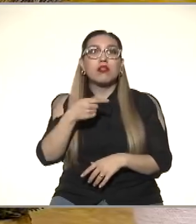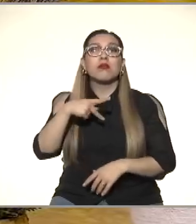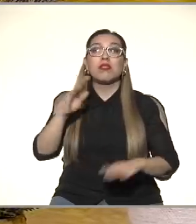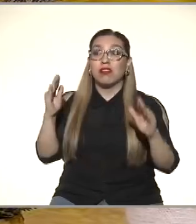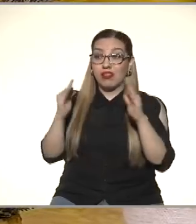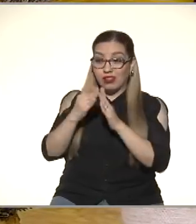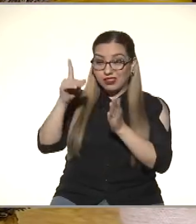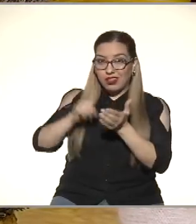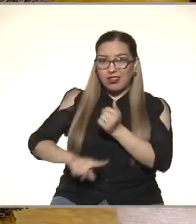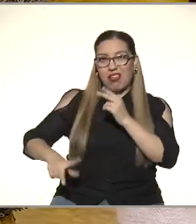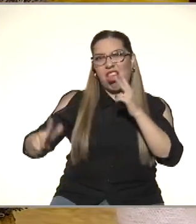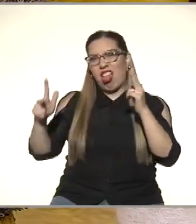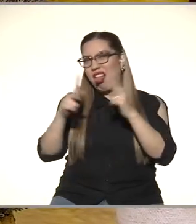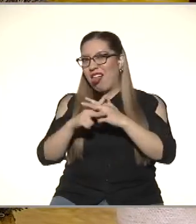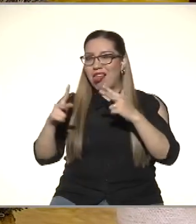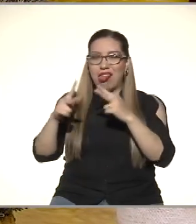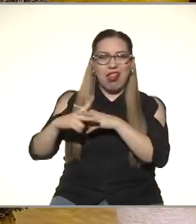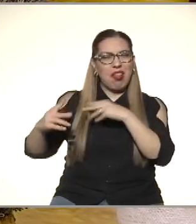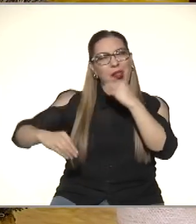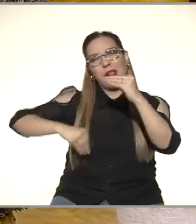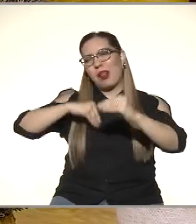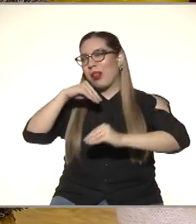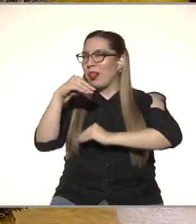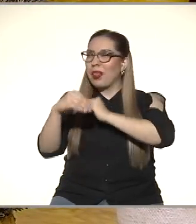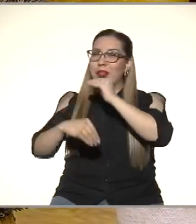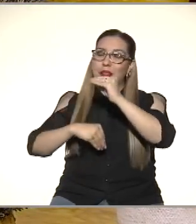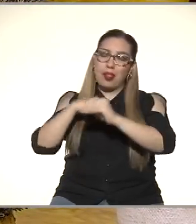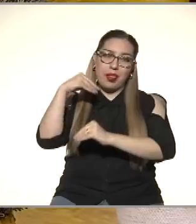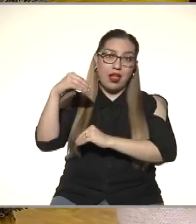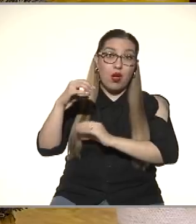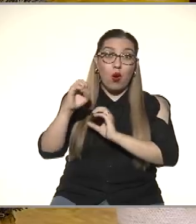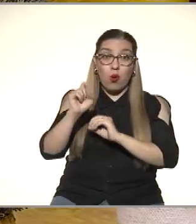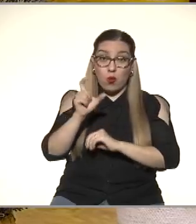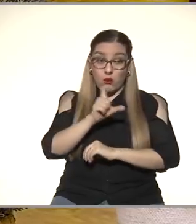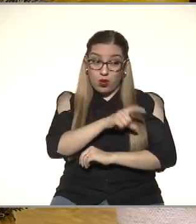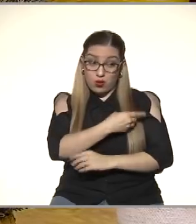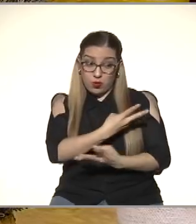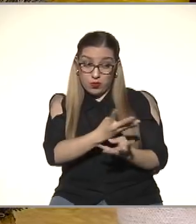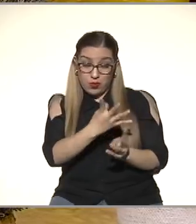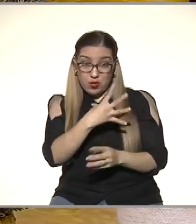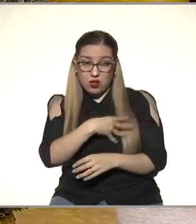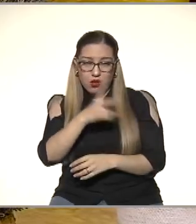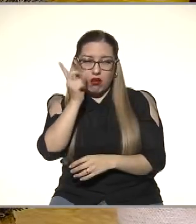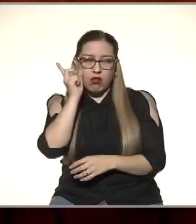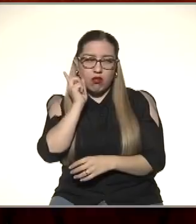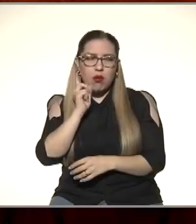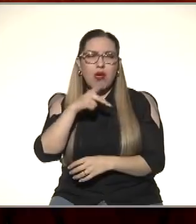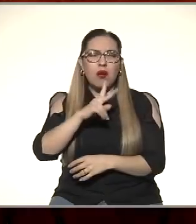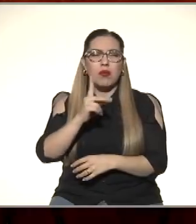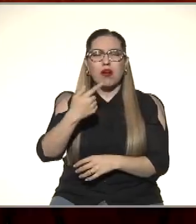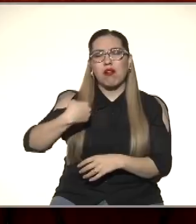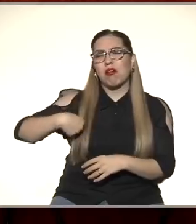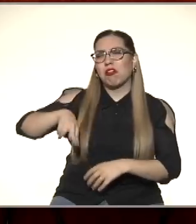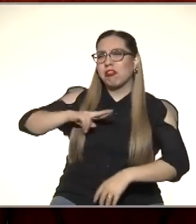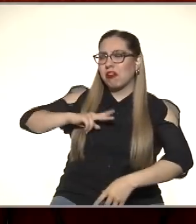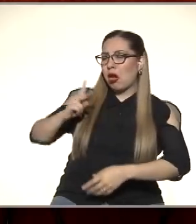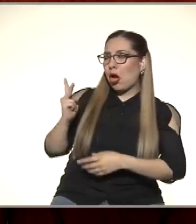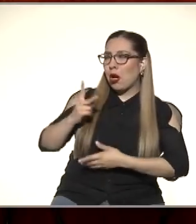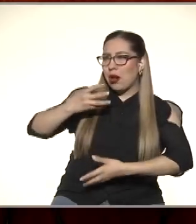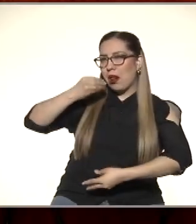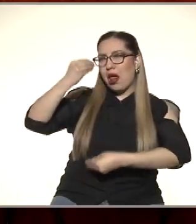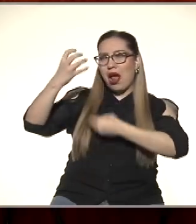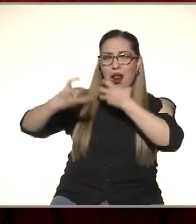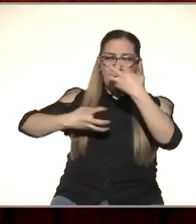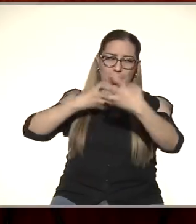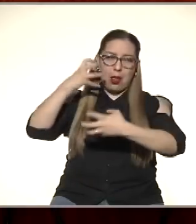por ejemplo, Sí. ¿no? O en la sala o en el comedor, o ya cuando están dormidos, pero estamos gritando. Entonces, a veces